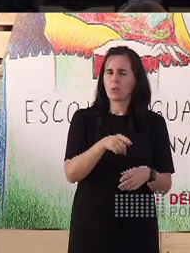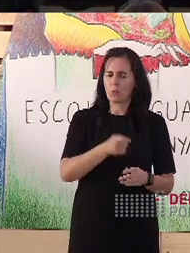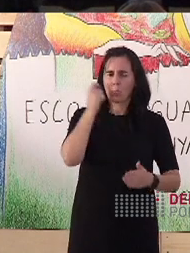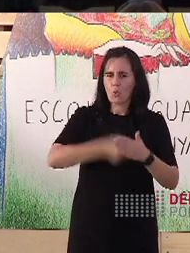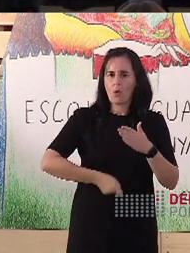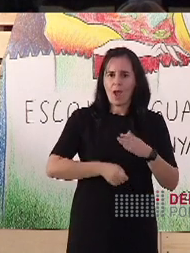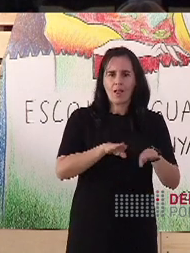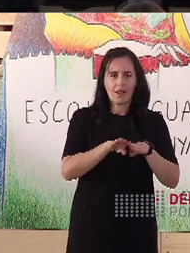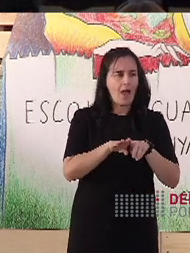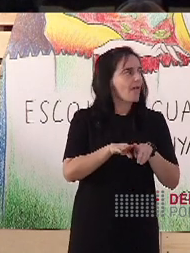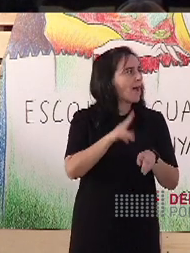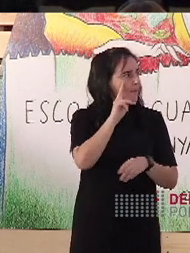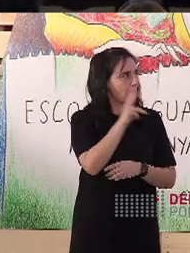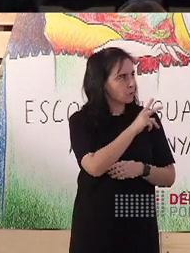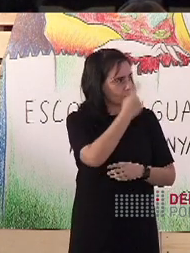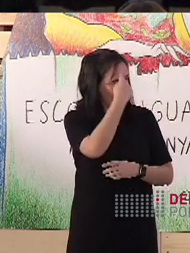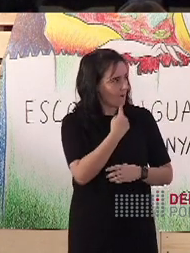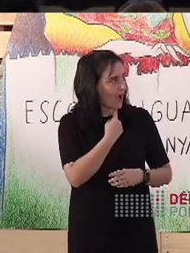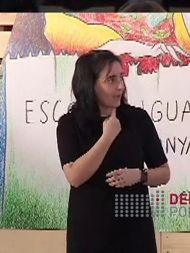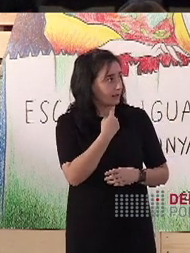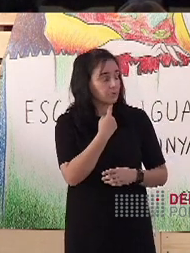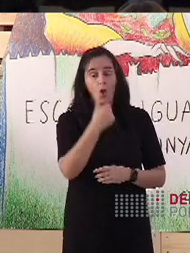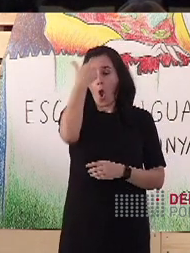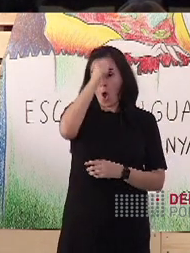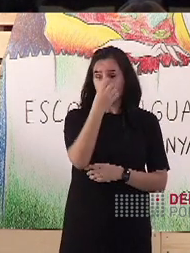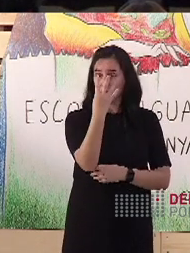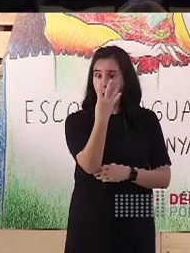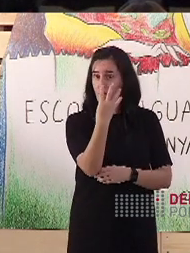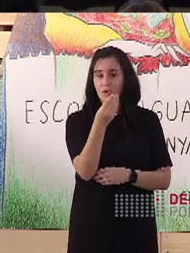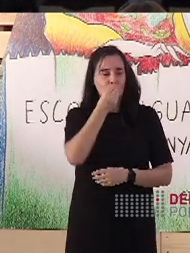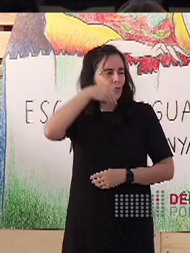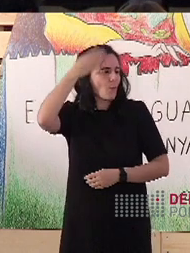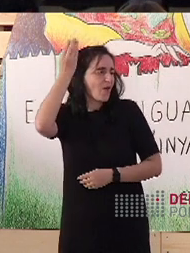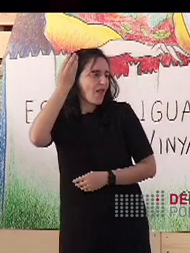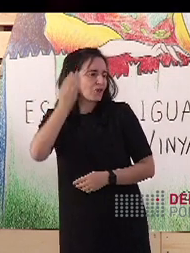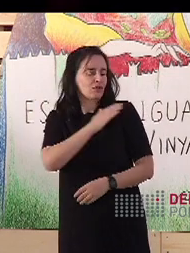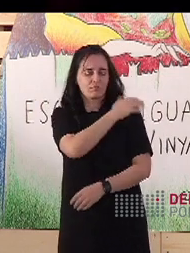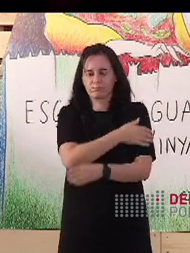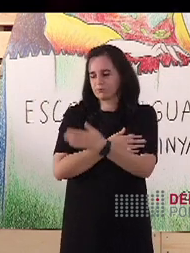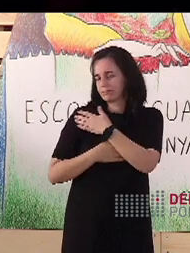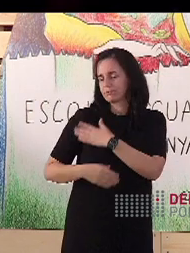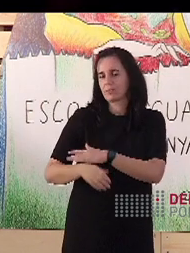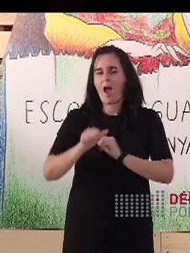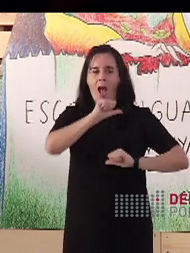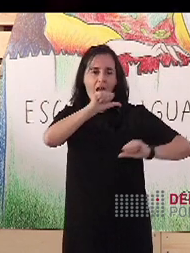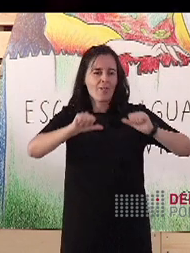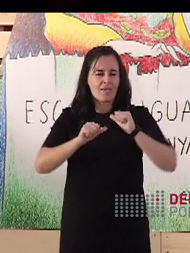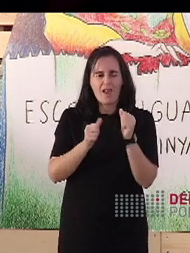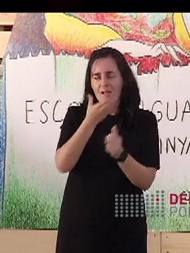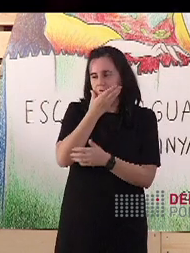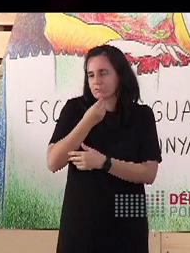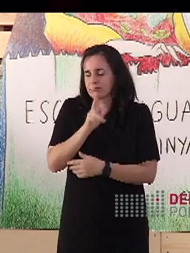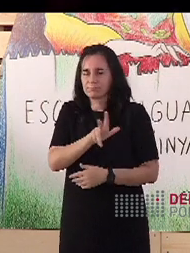lo perverso de la imagen. Bueno, aquí vemos a cuatro hombres estupendos, con el aceite, todo súper, bueno,